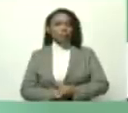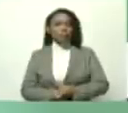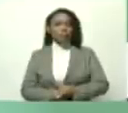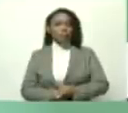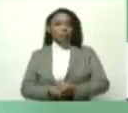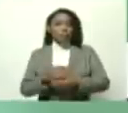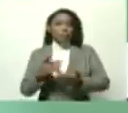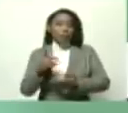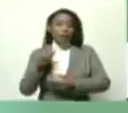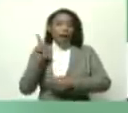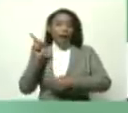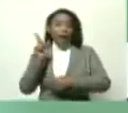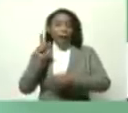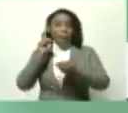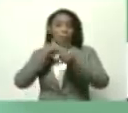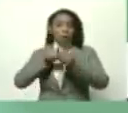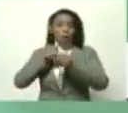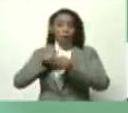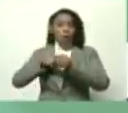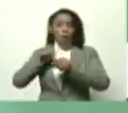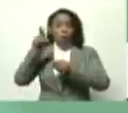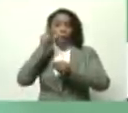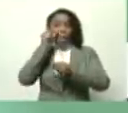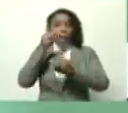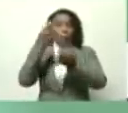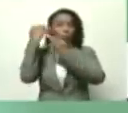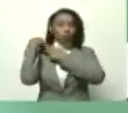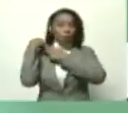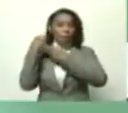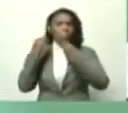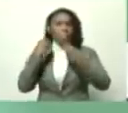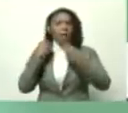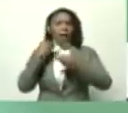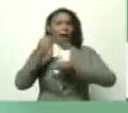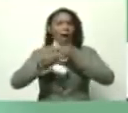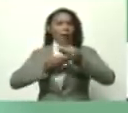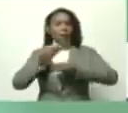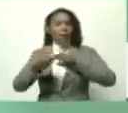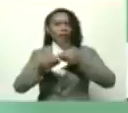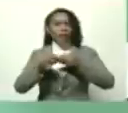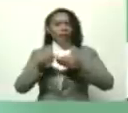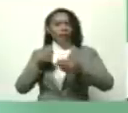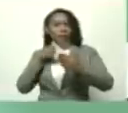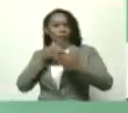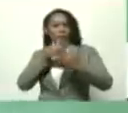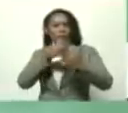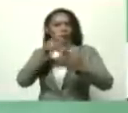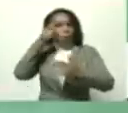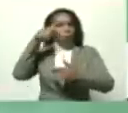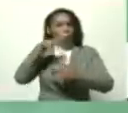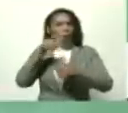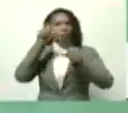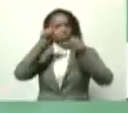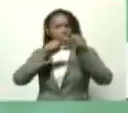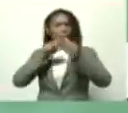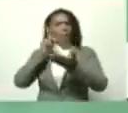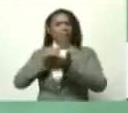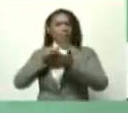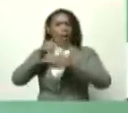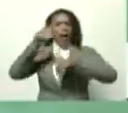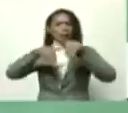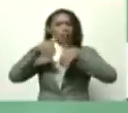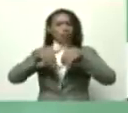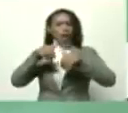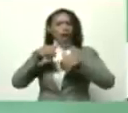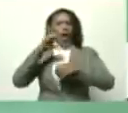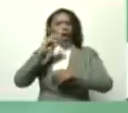2015. Y Gilbert Caro era el reclutador de estas bandas para que amedrentaran a la población. Revisa la participación electoral en